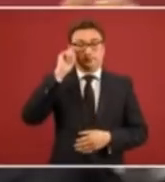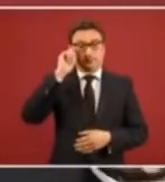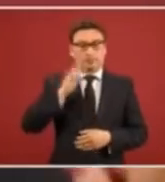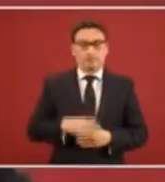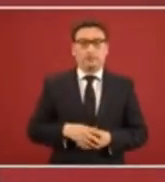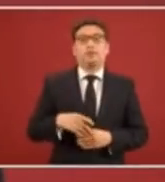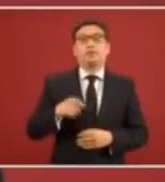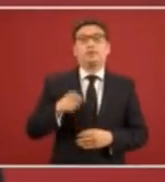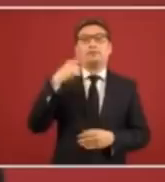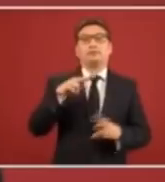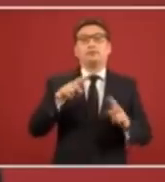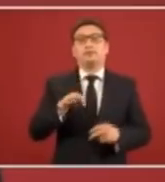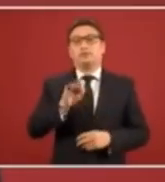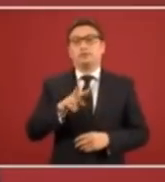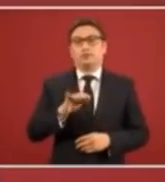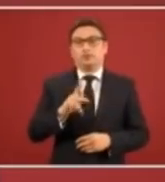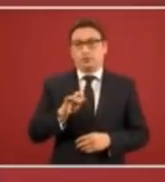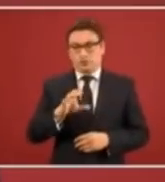lo del FOBAPROA,